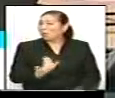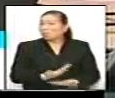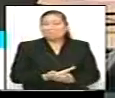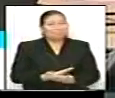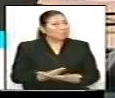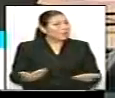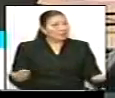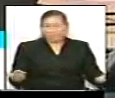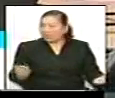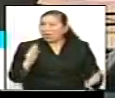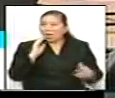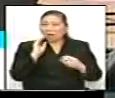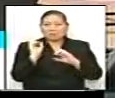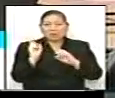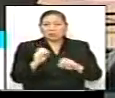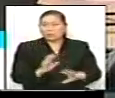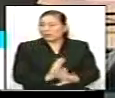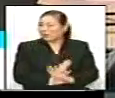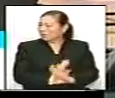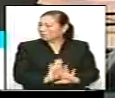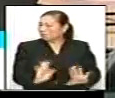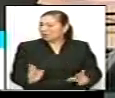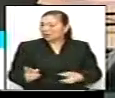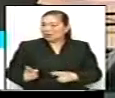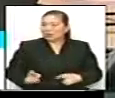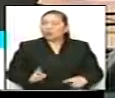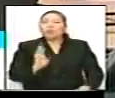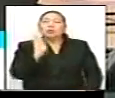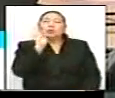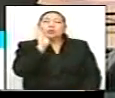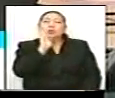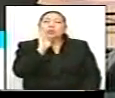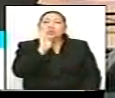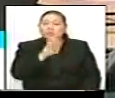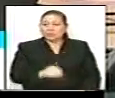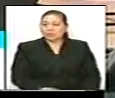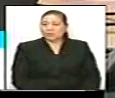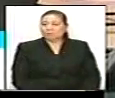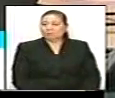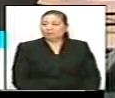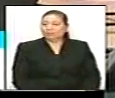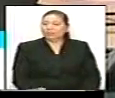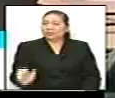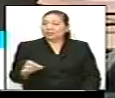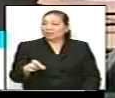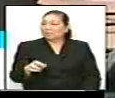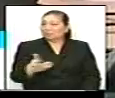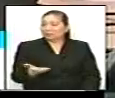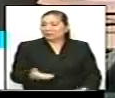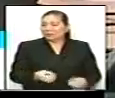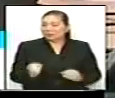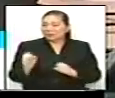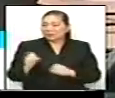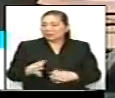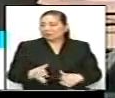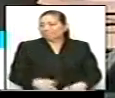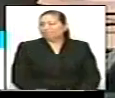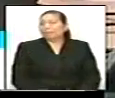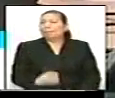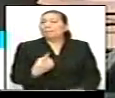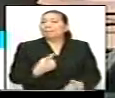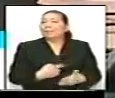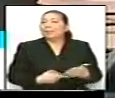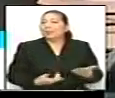que es el basural. Es un río contaminado. Y CEAPAL aguas abajo está captando esas aguas. ¿Para